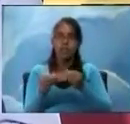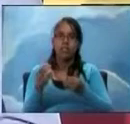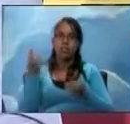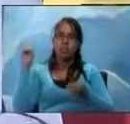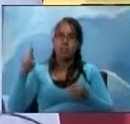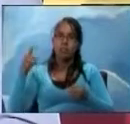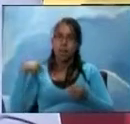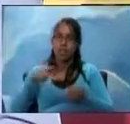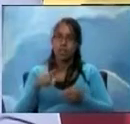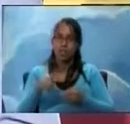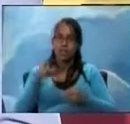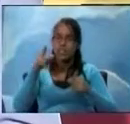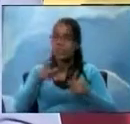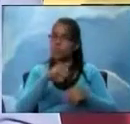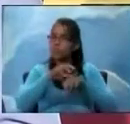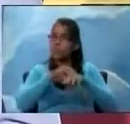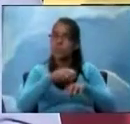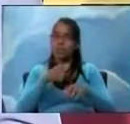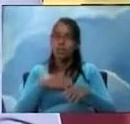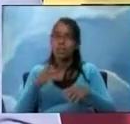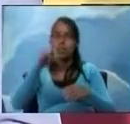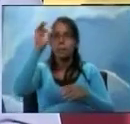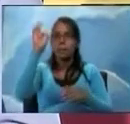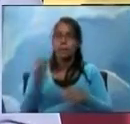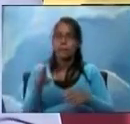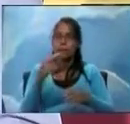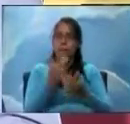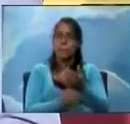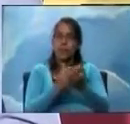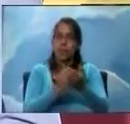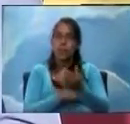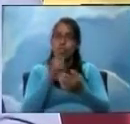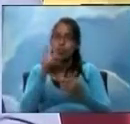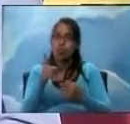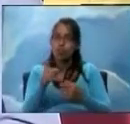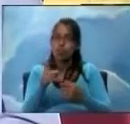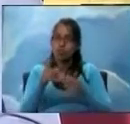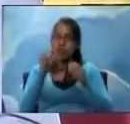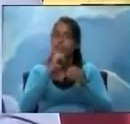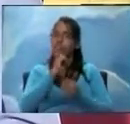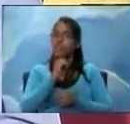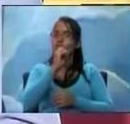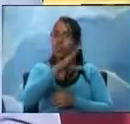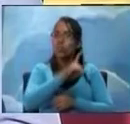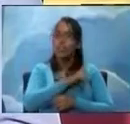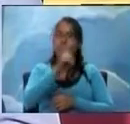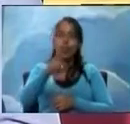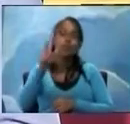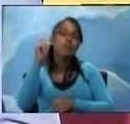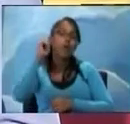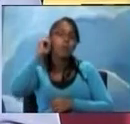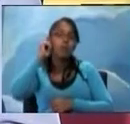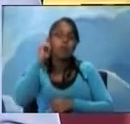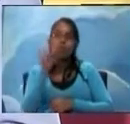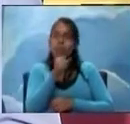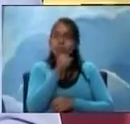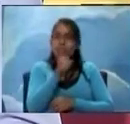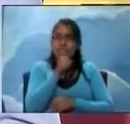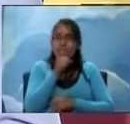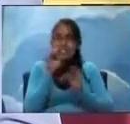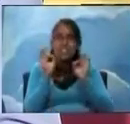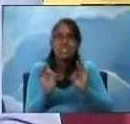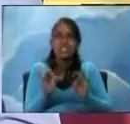tenemos que hacer. Esto me lleva, hermano pastor, hermano Puerta, una anécdota de una mujer, una